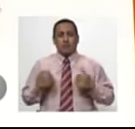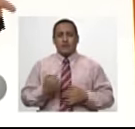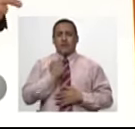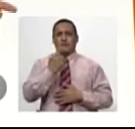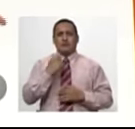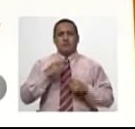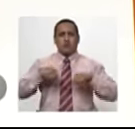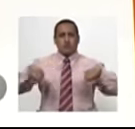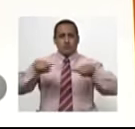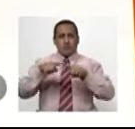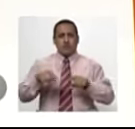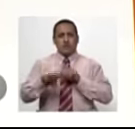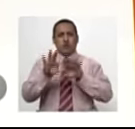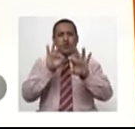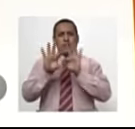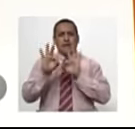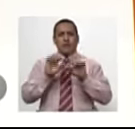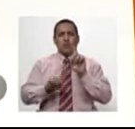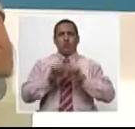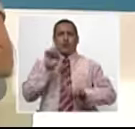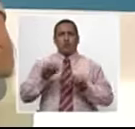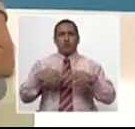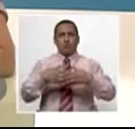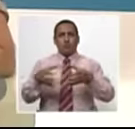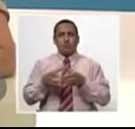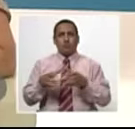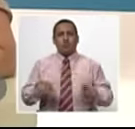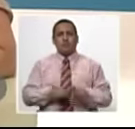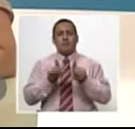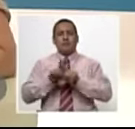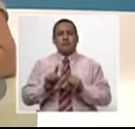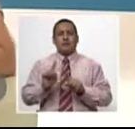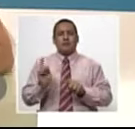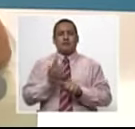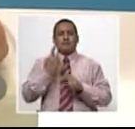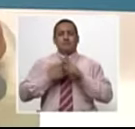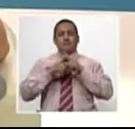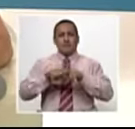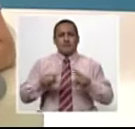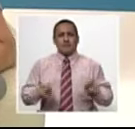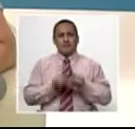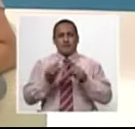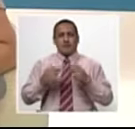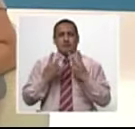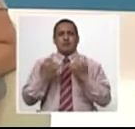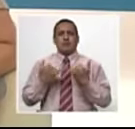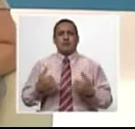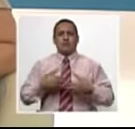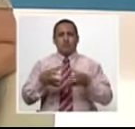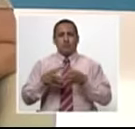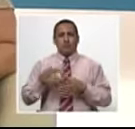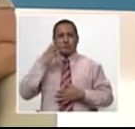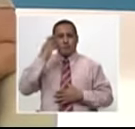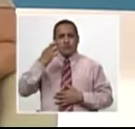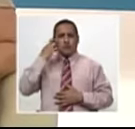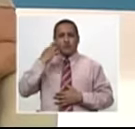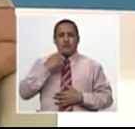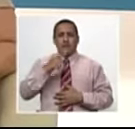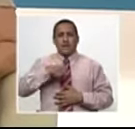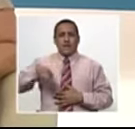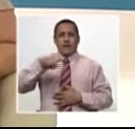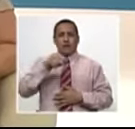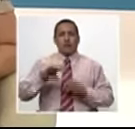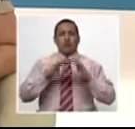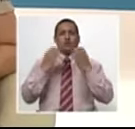bueno, pero ustedes lo eligieron. Claro, por ahí las vacancias, ¿no? Pero el primer filtro en realidad son los partidos, ¿no? Claro, y ellos están en el